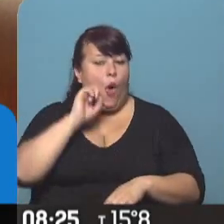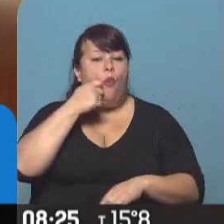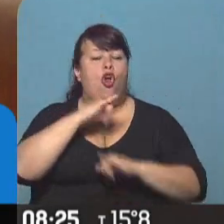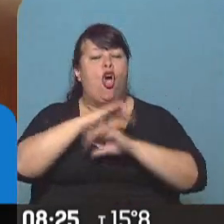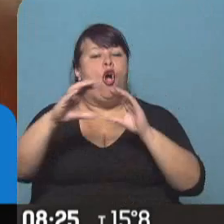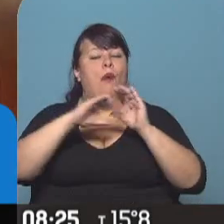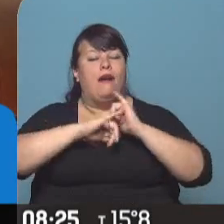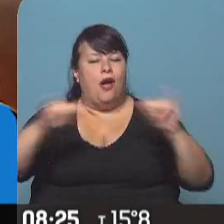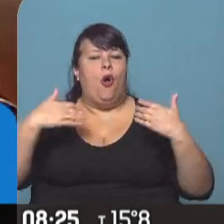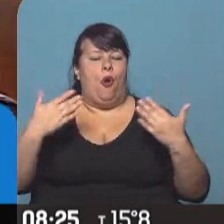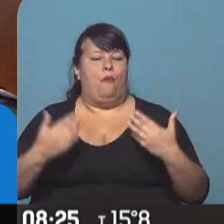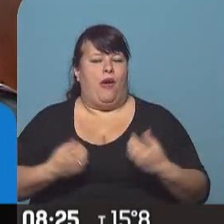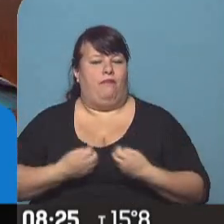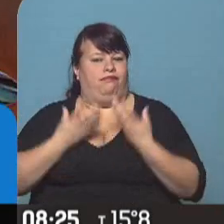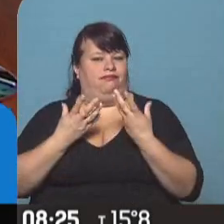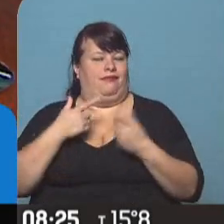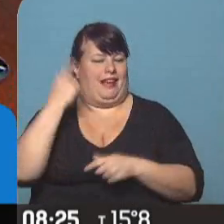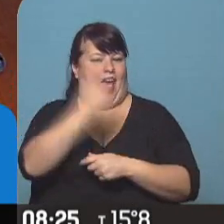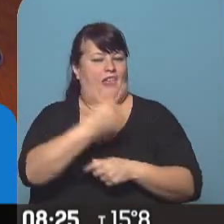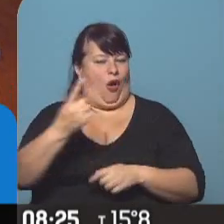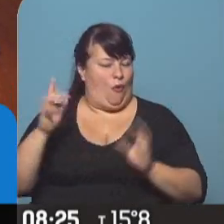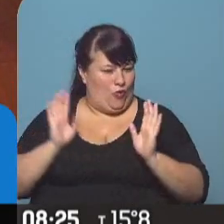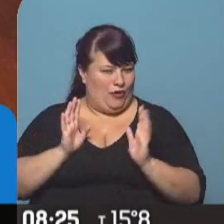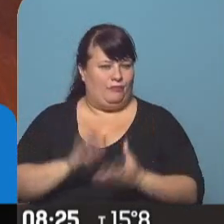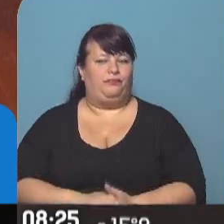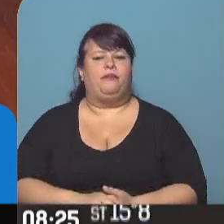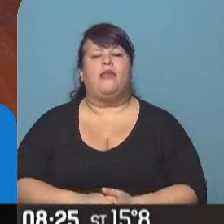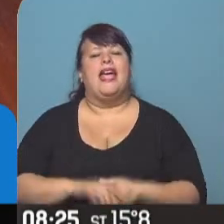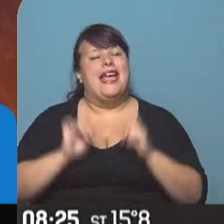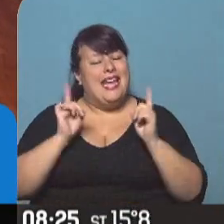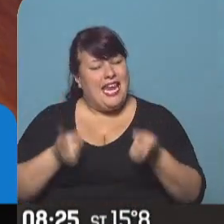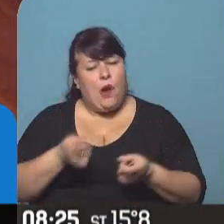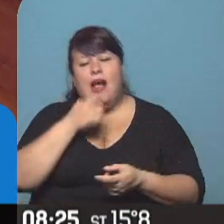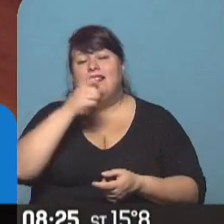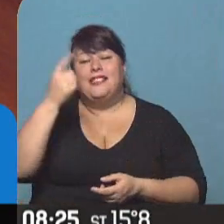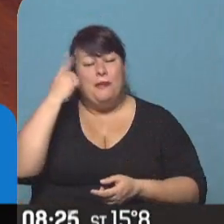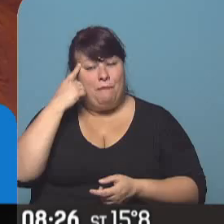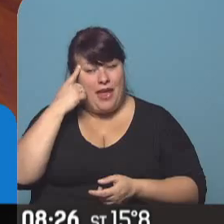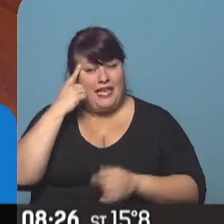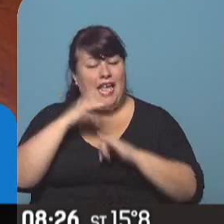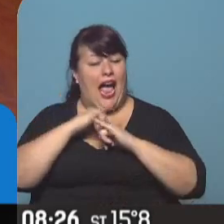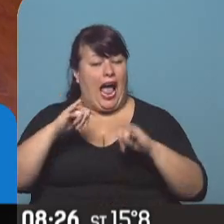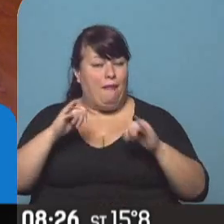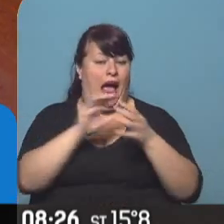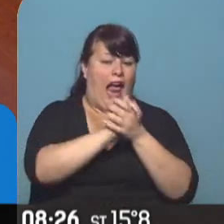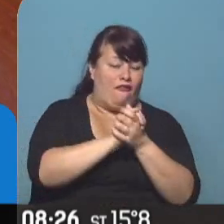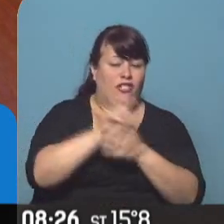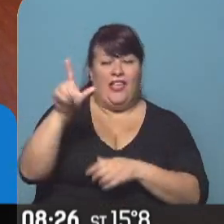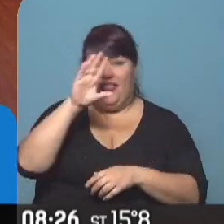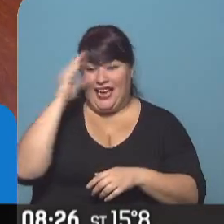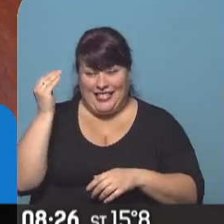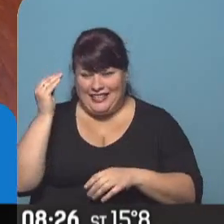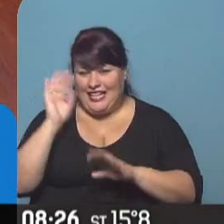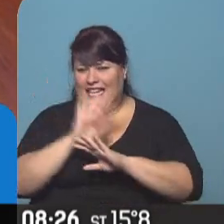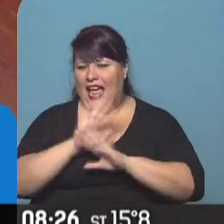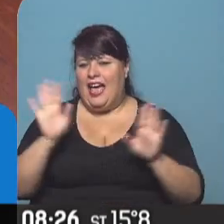son los que pueden sacar lo mejor de cada candidato de todas formas si pensamos en la campaña tanto alfonsín como la de christina estaban